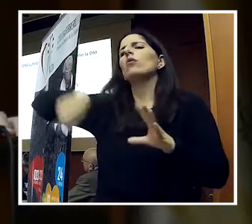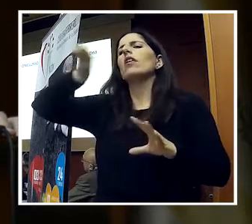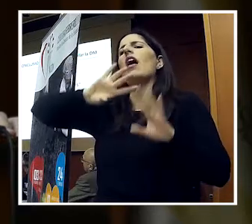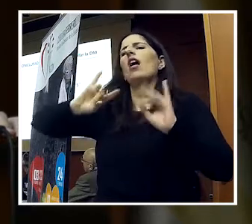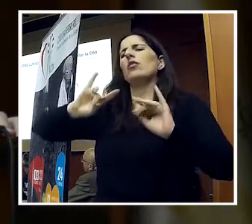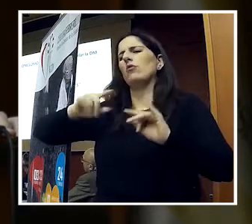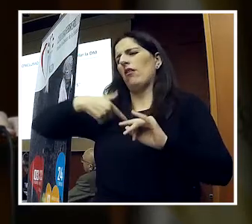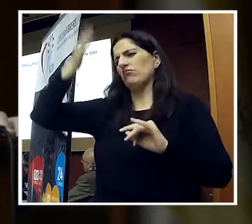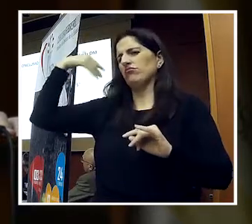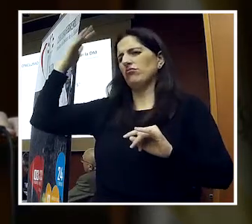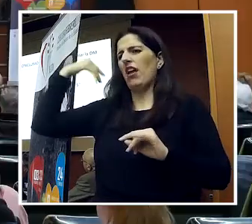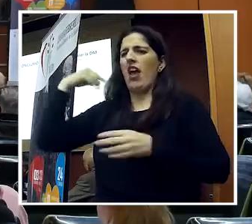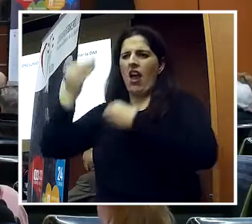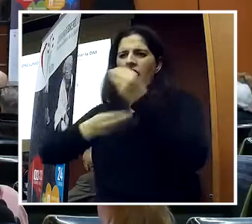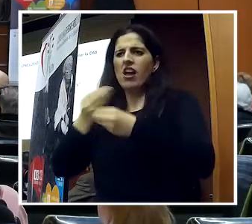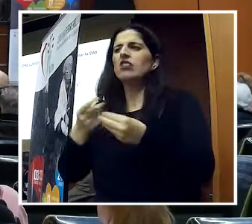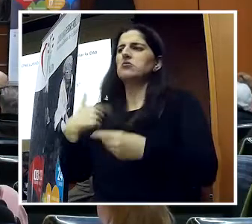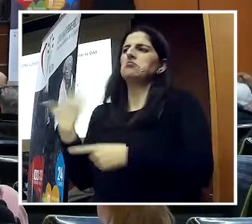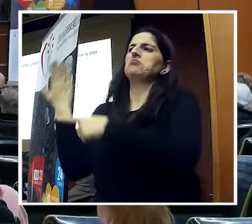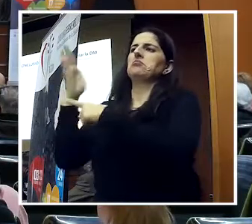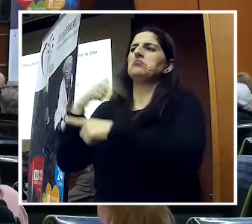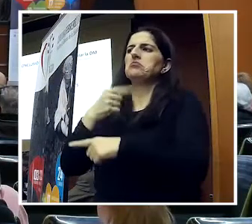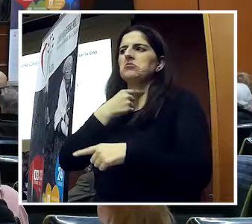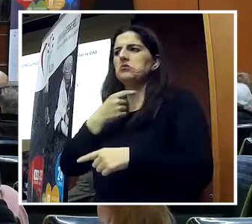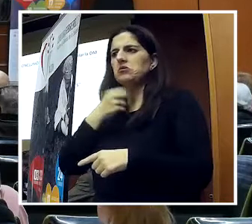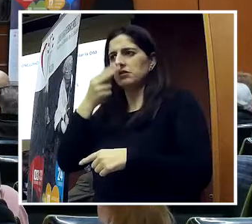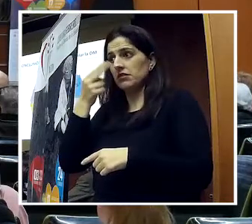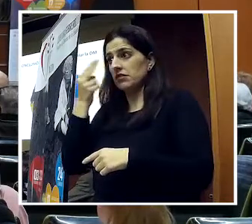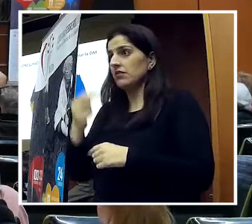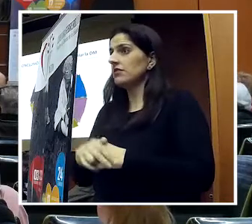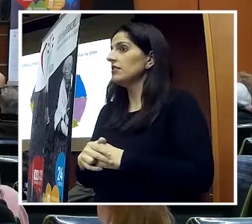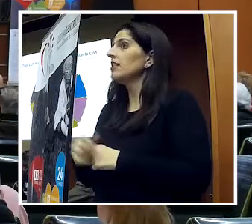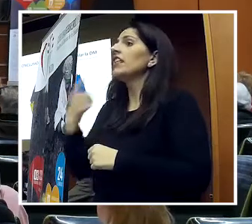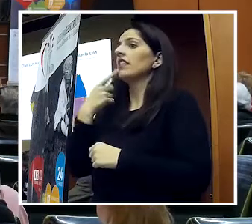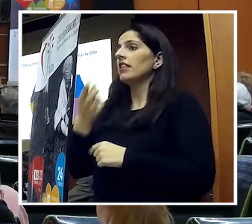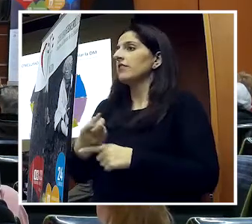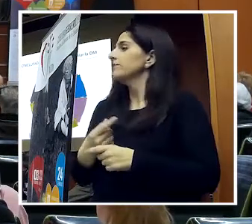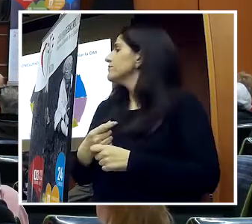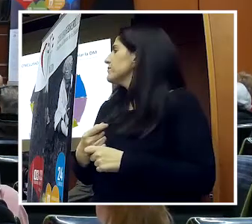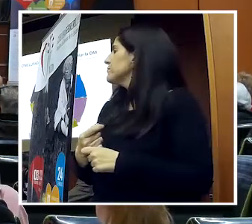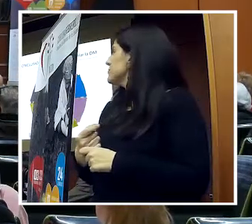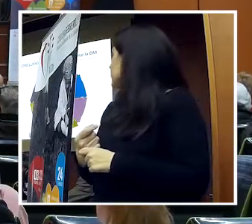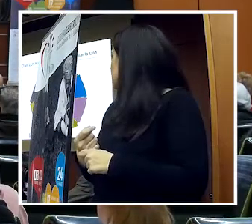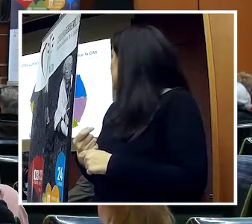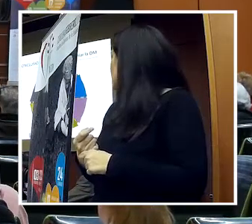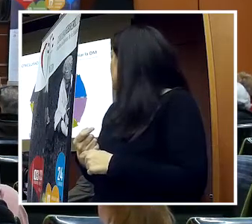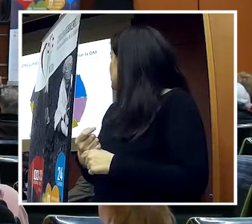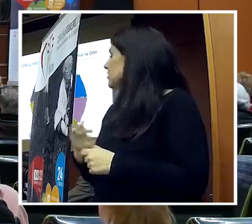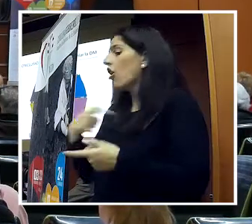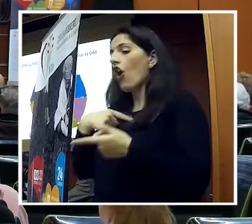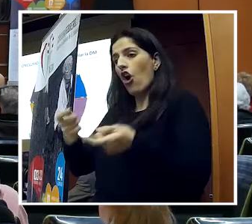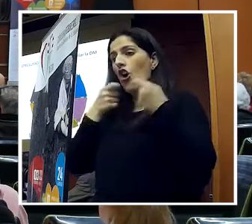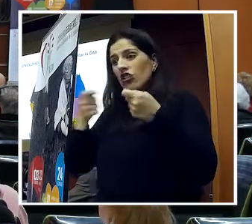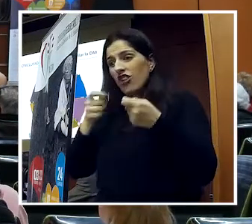grupo de profesionales, asociaciones de la Federación Española de Diabetes. Y dice así: desde luego, para controlar